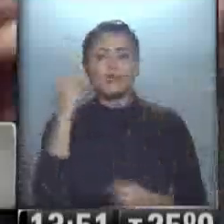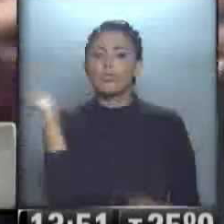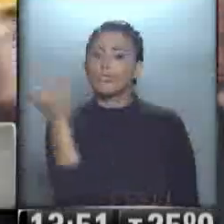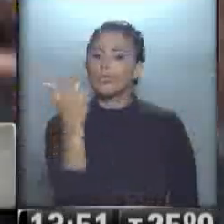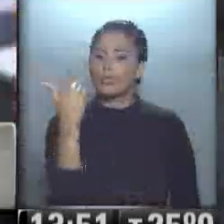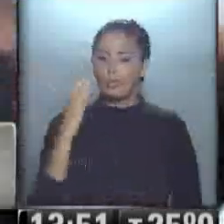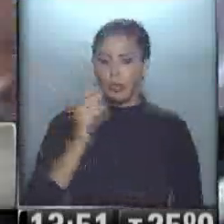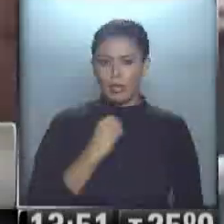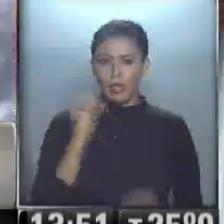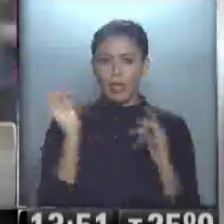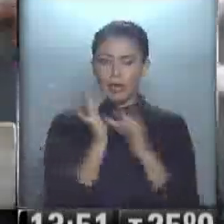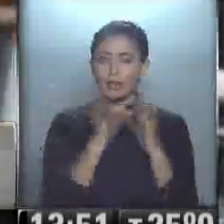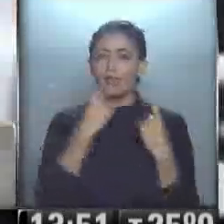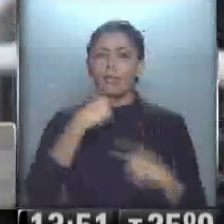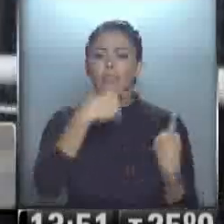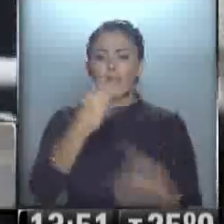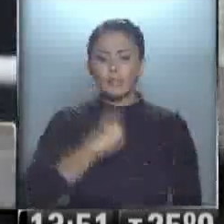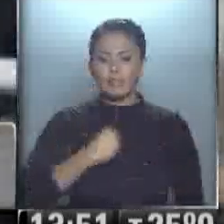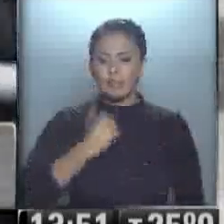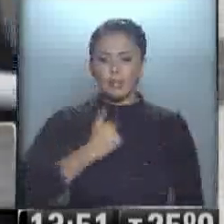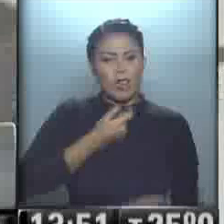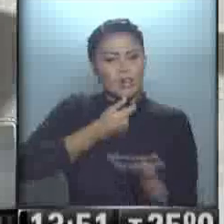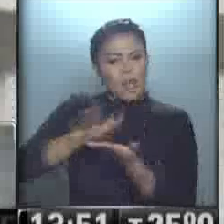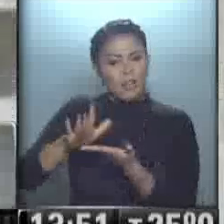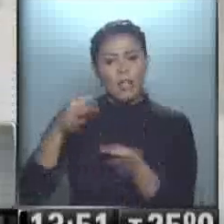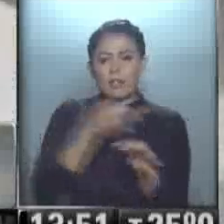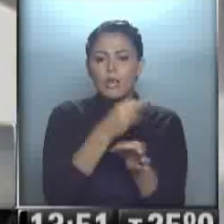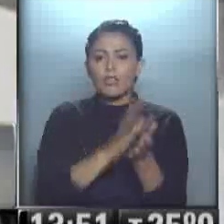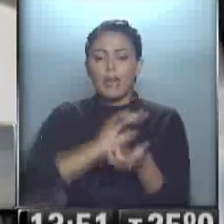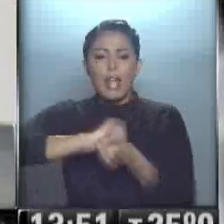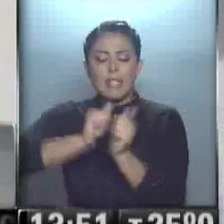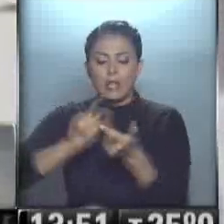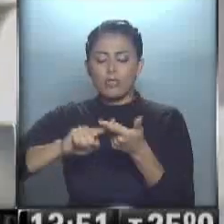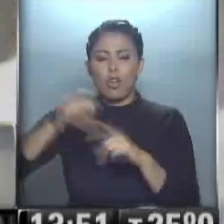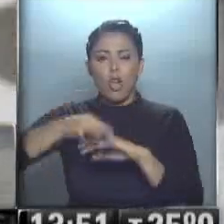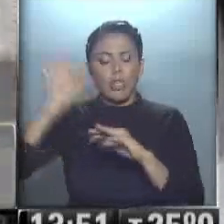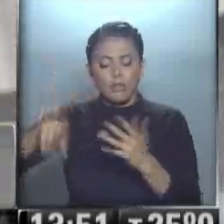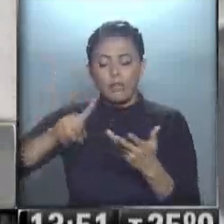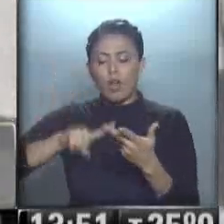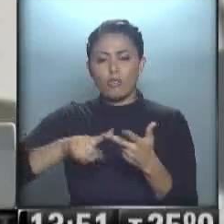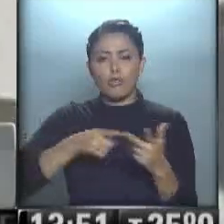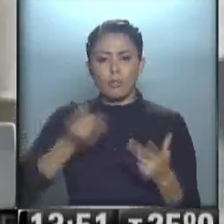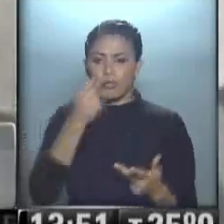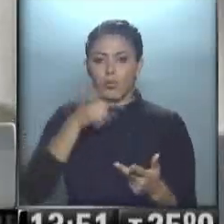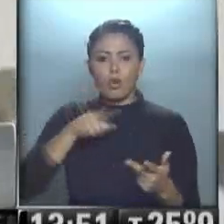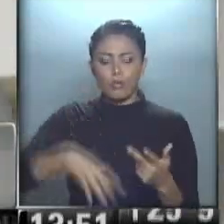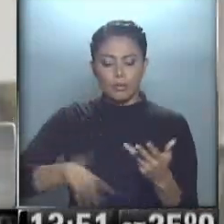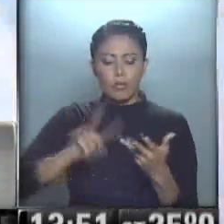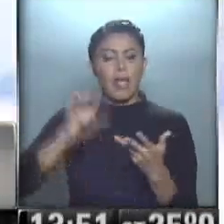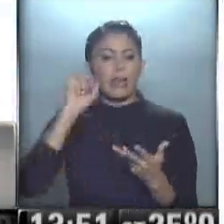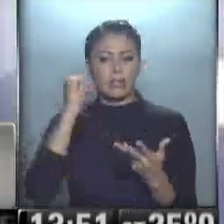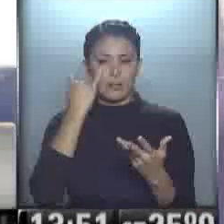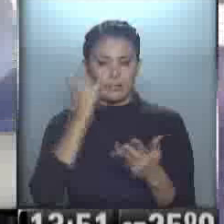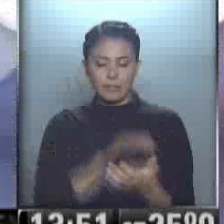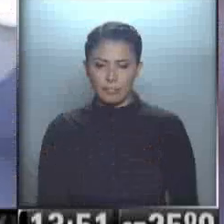Iglesia, como el rechazo de muchos católicos a sus enseñanzas sobre sexo, divorcio, anticoncepción y homosexualidad.